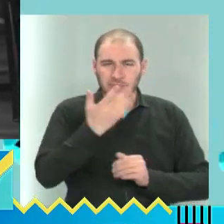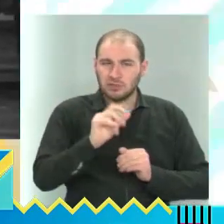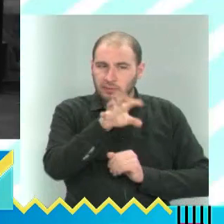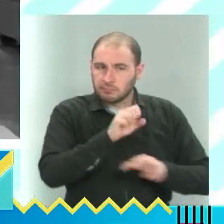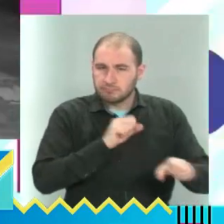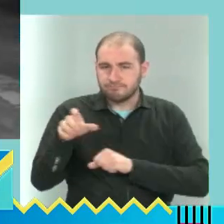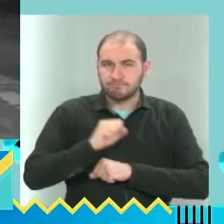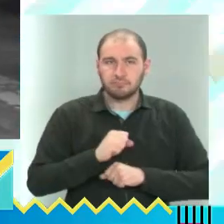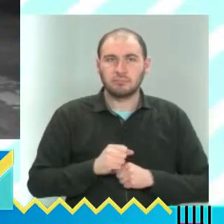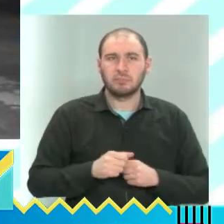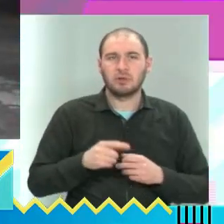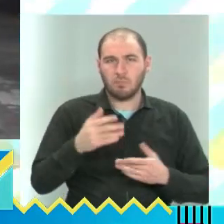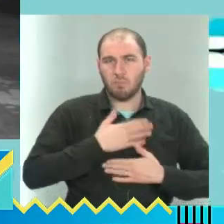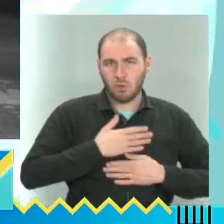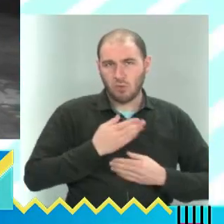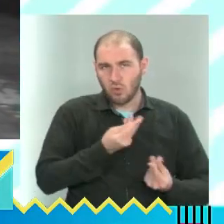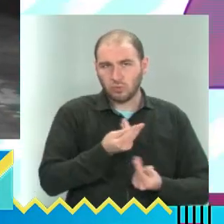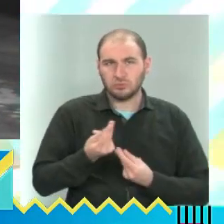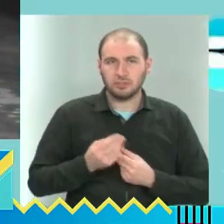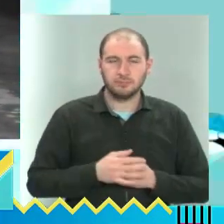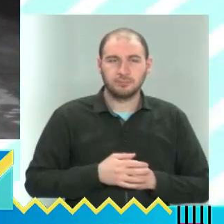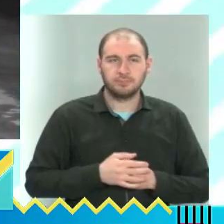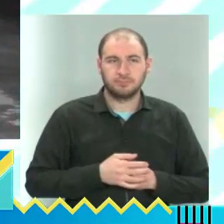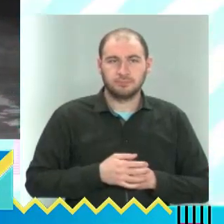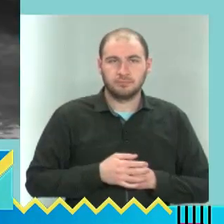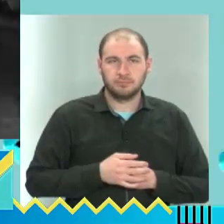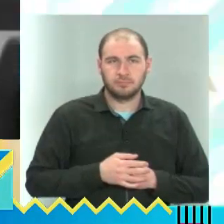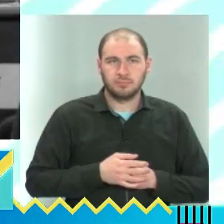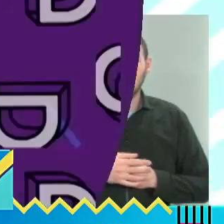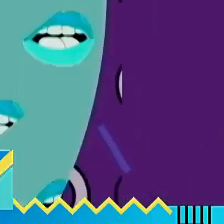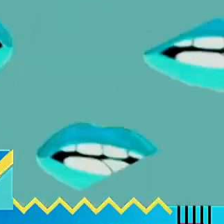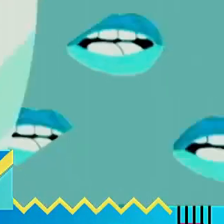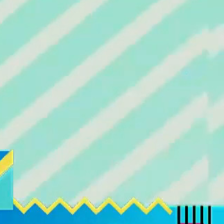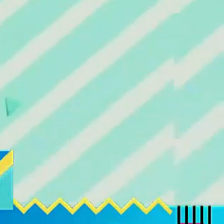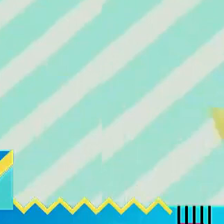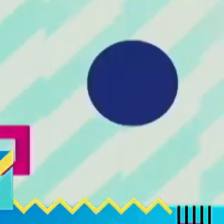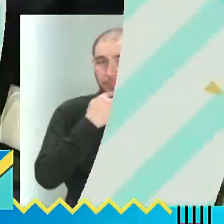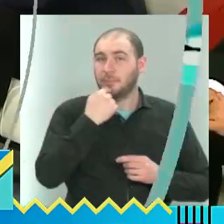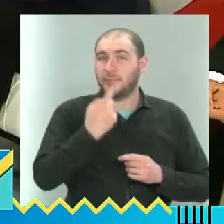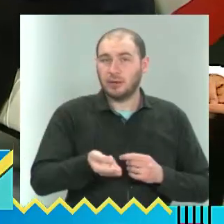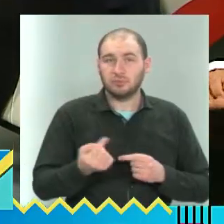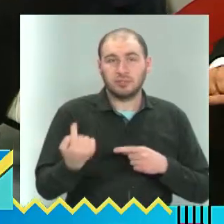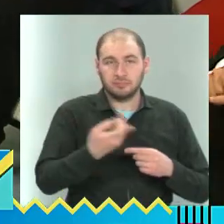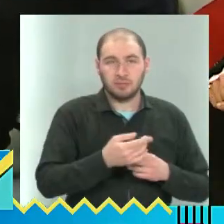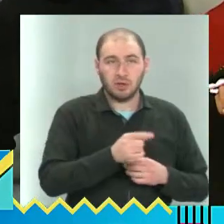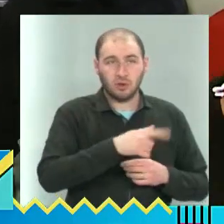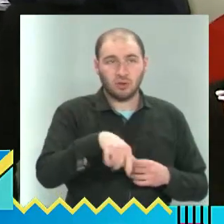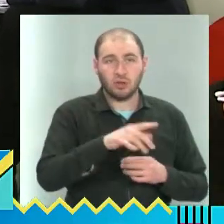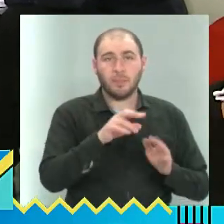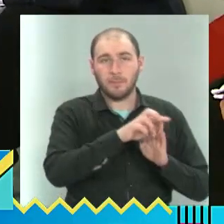para su aprovechamiento, en definitiva, ¿no? Bien. Sí. Pasar la pregunta, entonces. Bueno, sí, nosotros desde